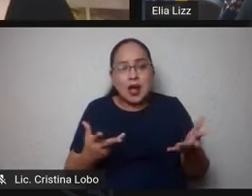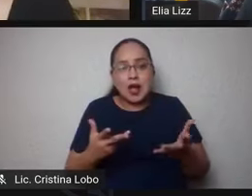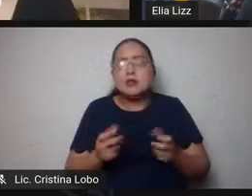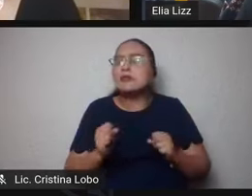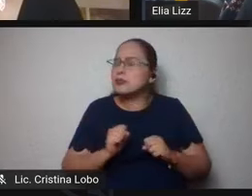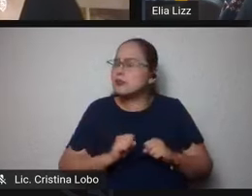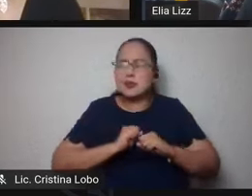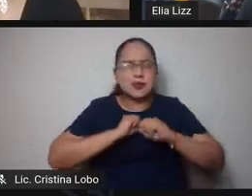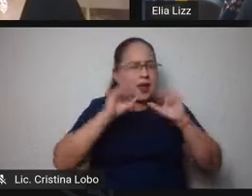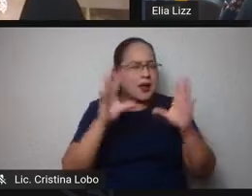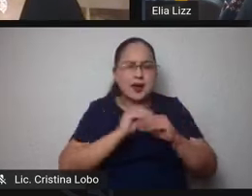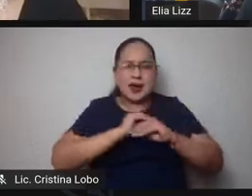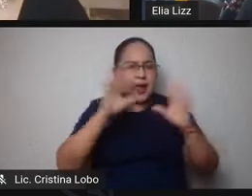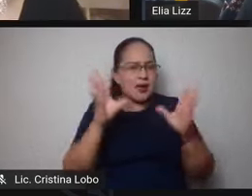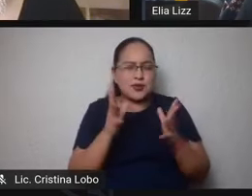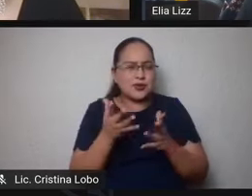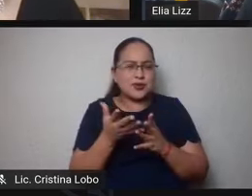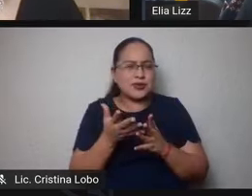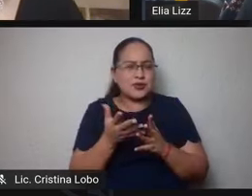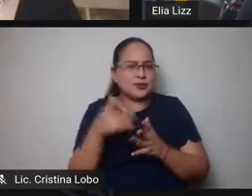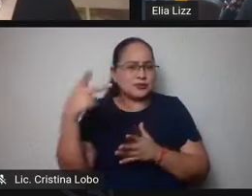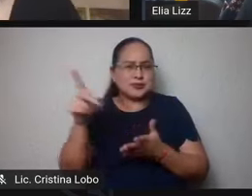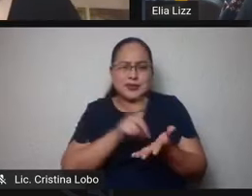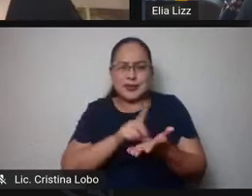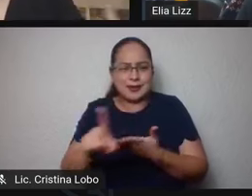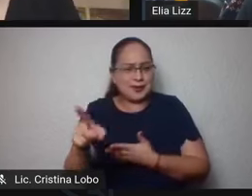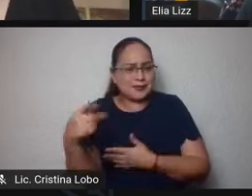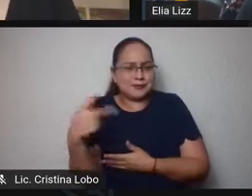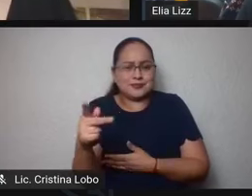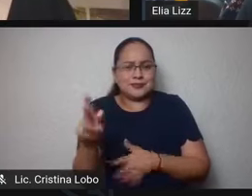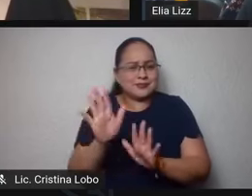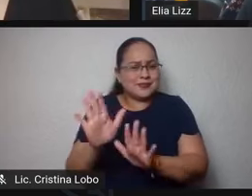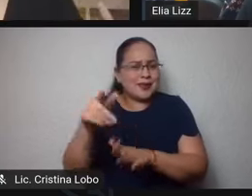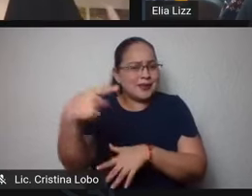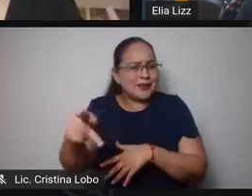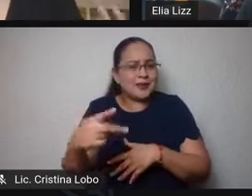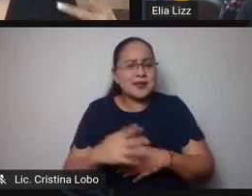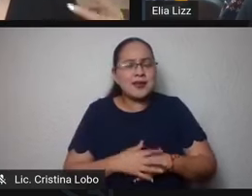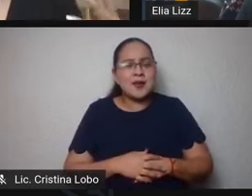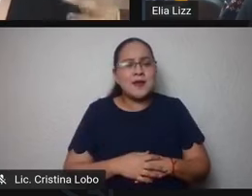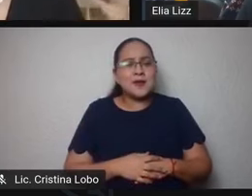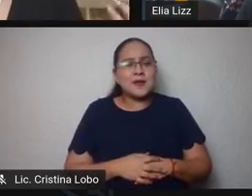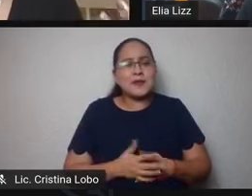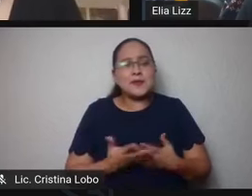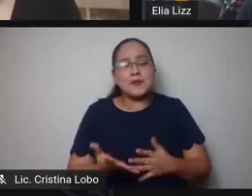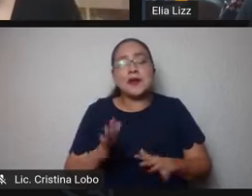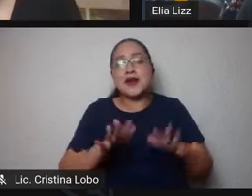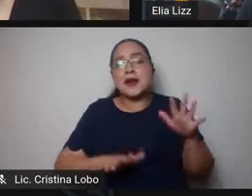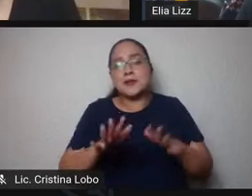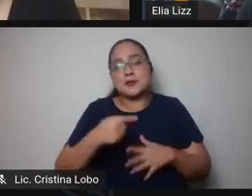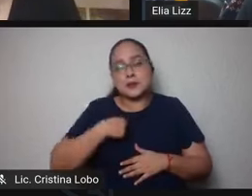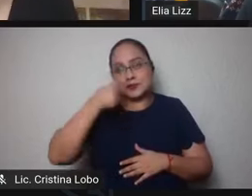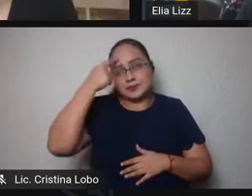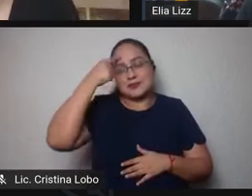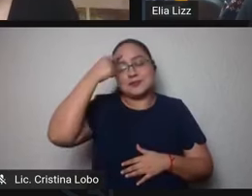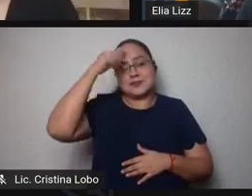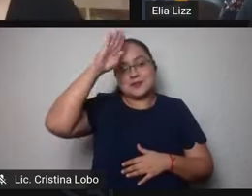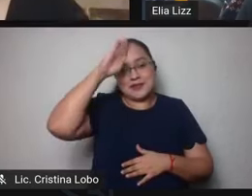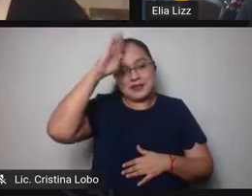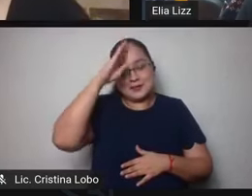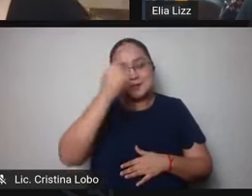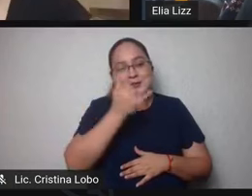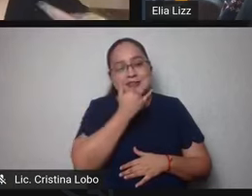absolutamente su derecho, vaya, o sea, claro. ¿No? Es como que pensamos, estoy pensando perdón,